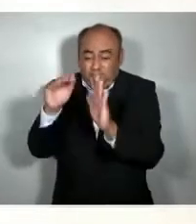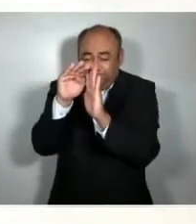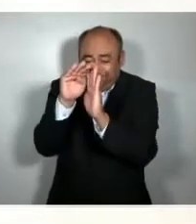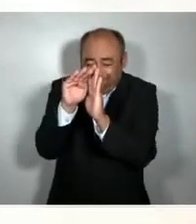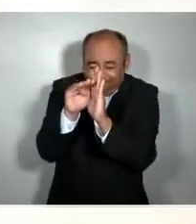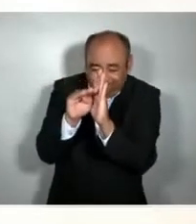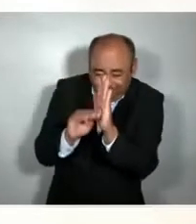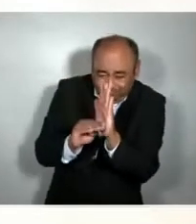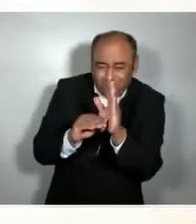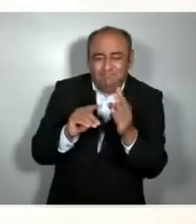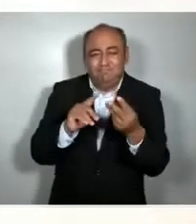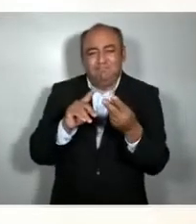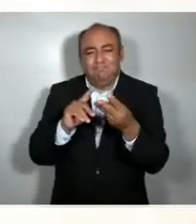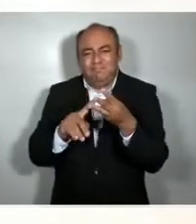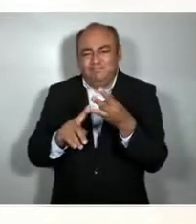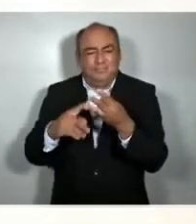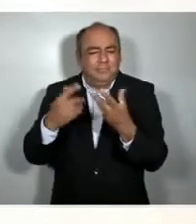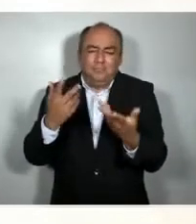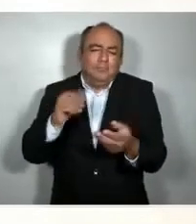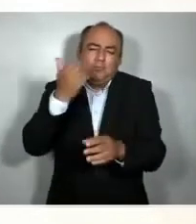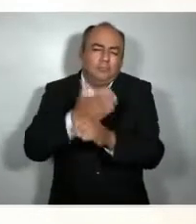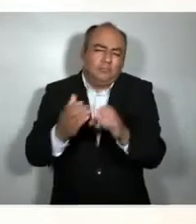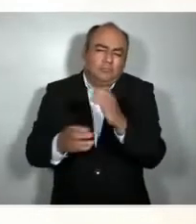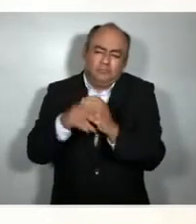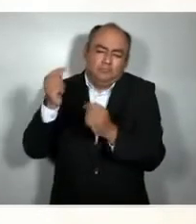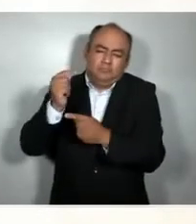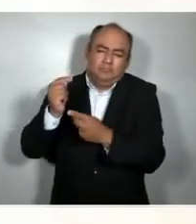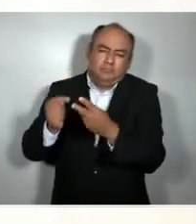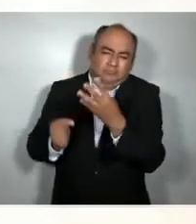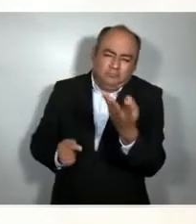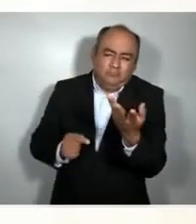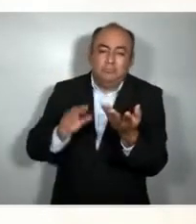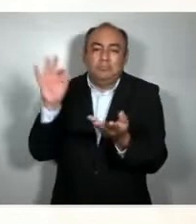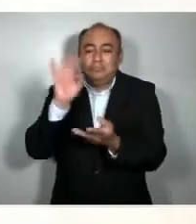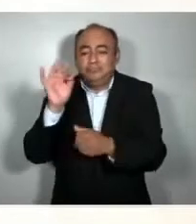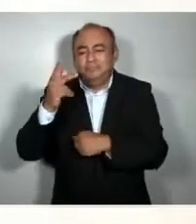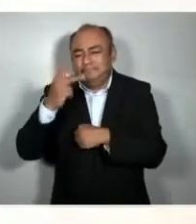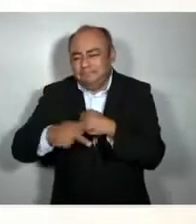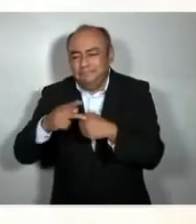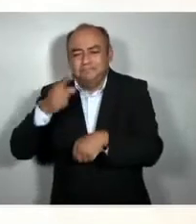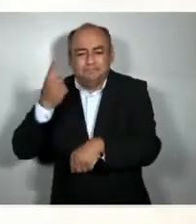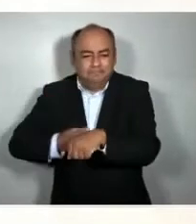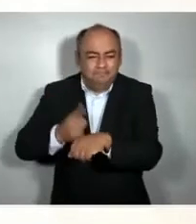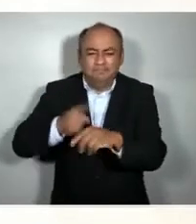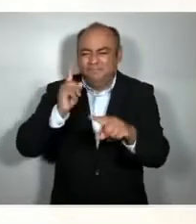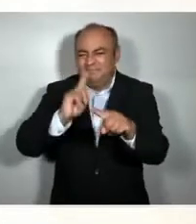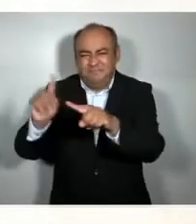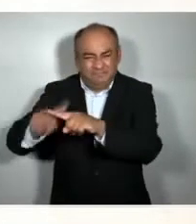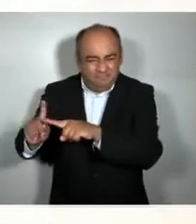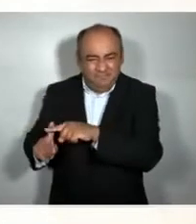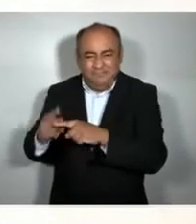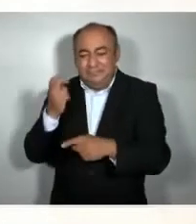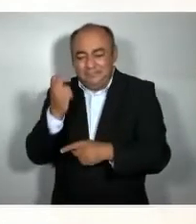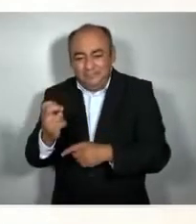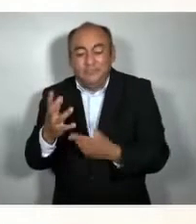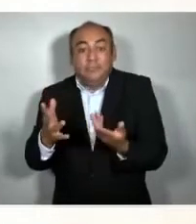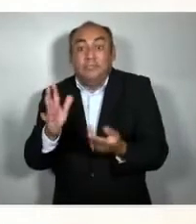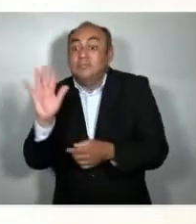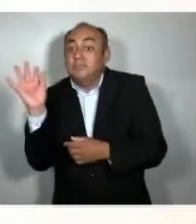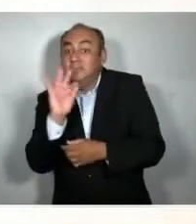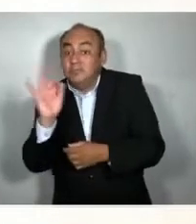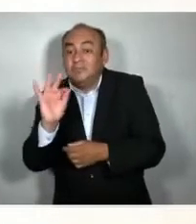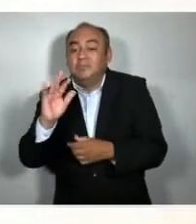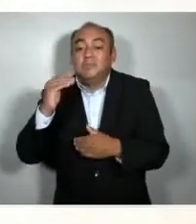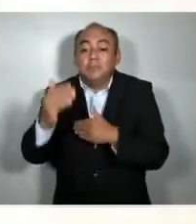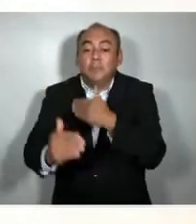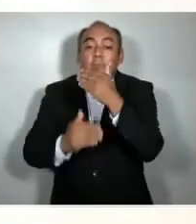enfrentan los trabajadores, entre otros, sufrir las consecuencias de los riesgos y las enfermedades de trabajo, enfrentar la posibilidad